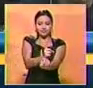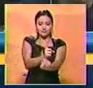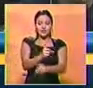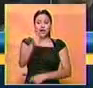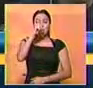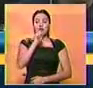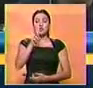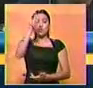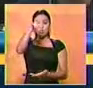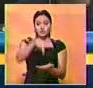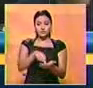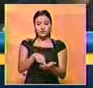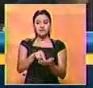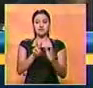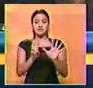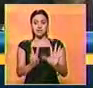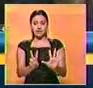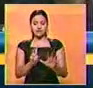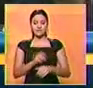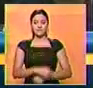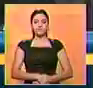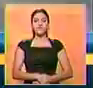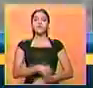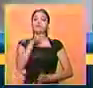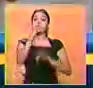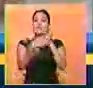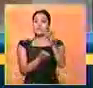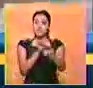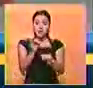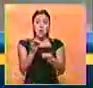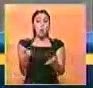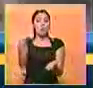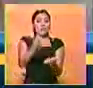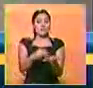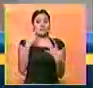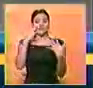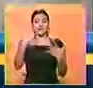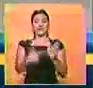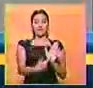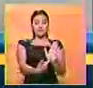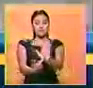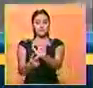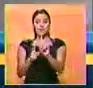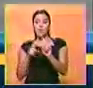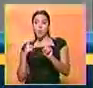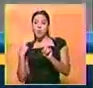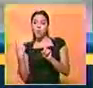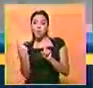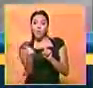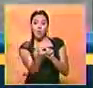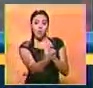año 2007. Se ha dicho ya que Armstrong estará reapareciendo en la Vuelta Down